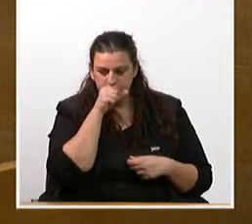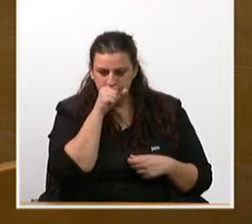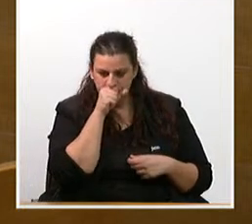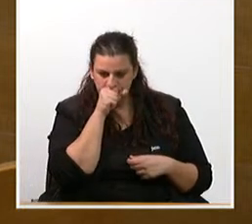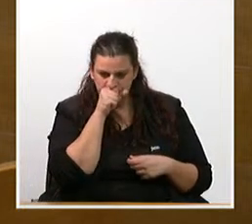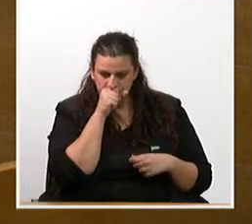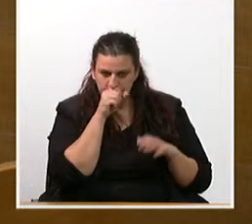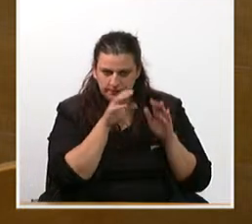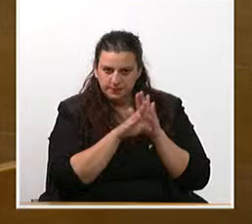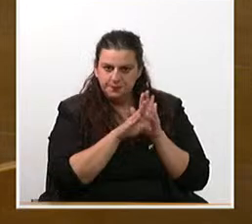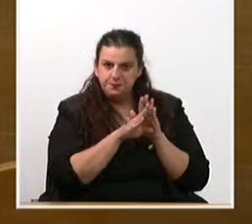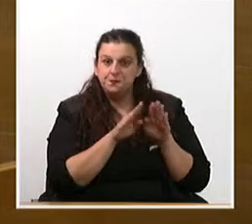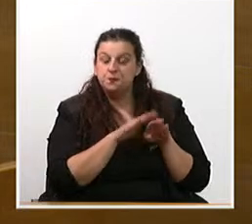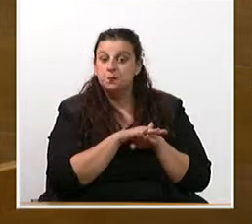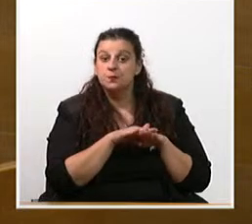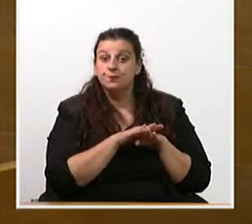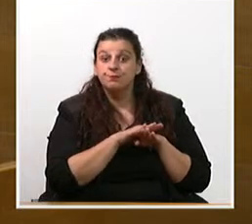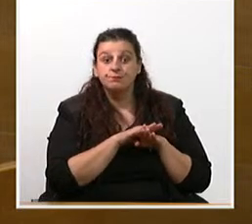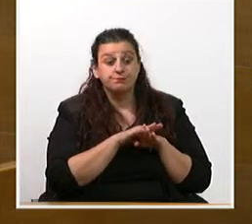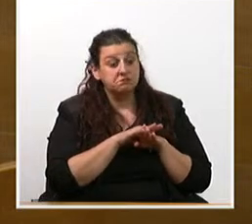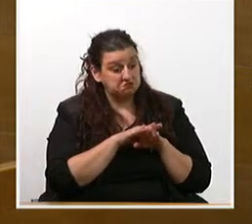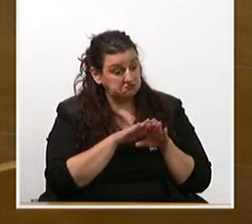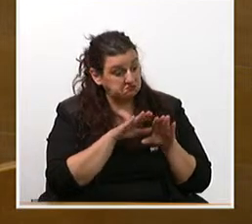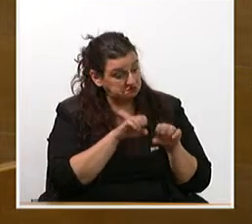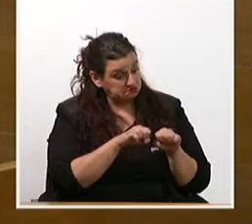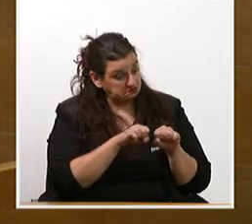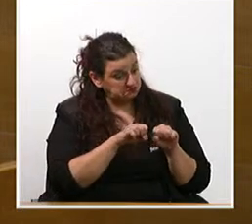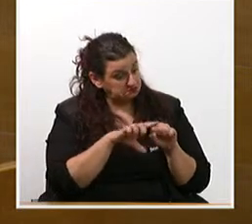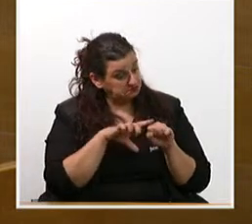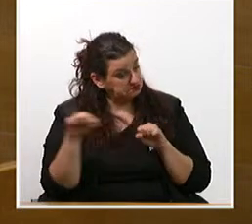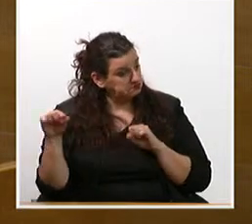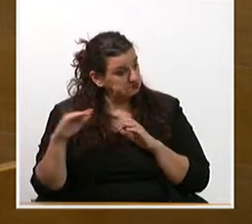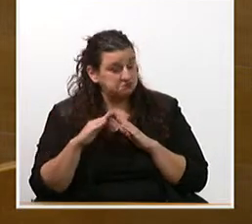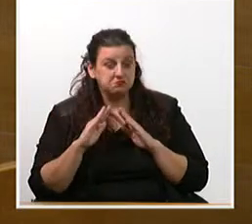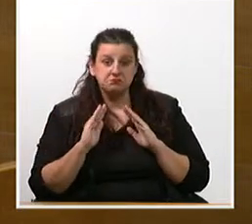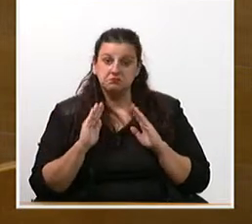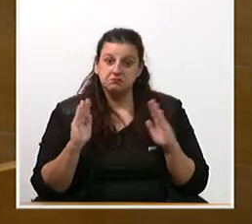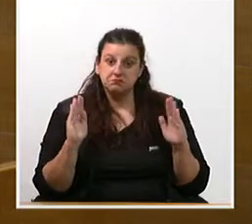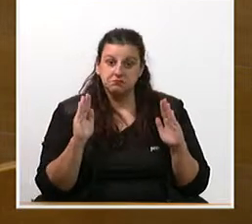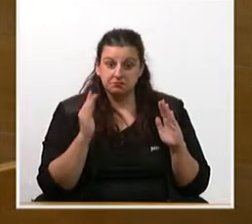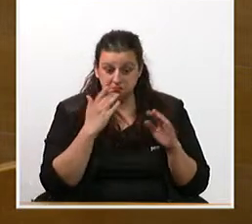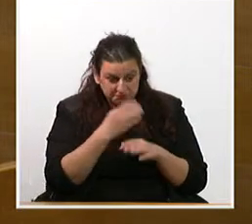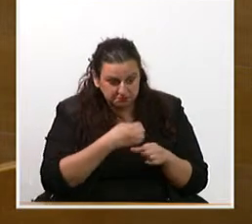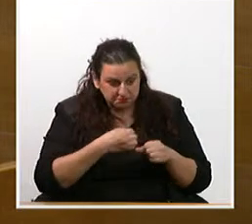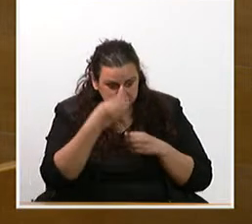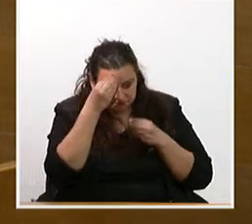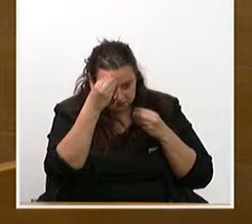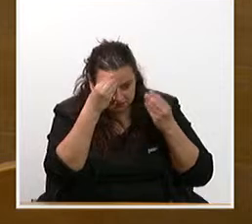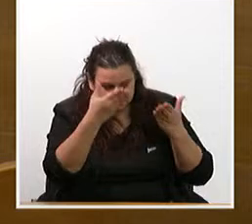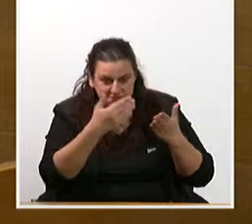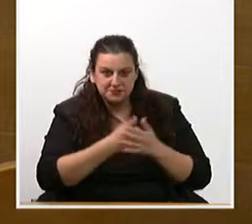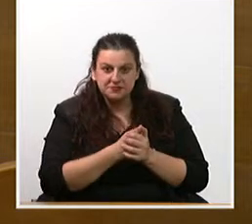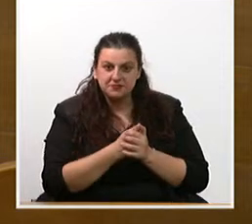Nando lo firmo y me voy a mi casa Qué Hubieran hecho ustedes